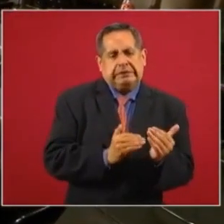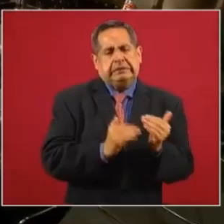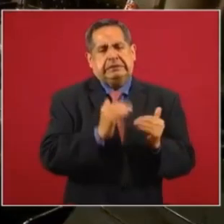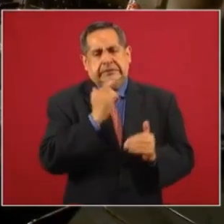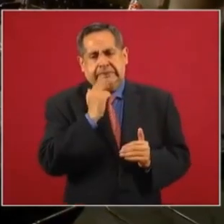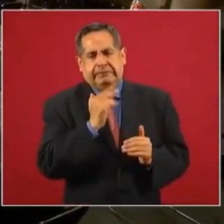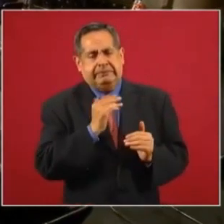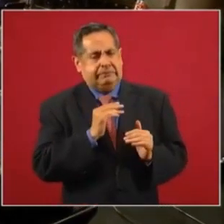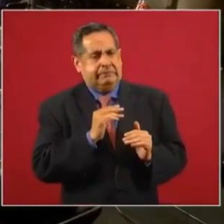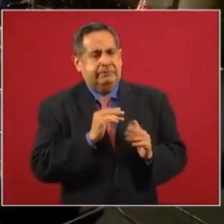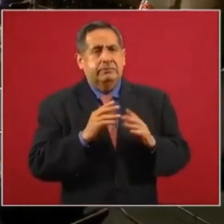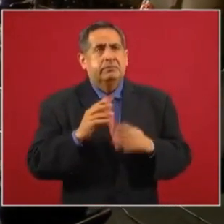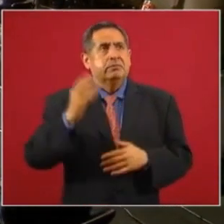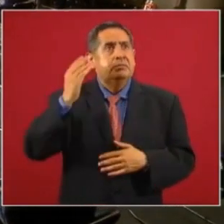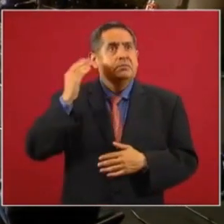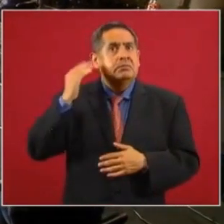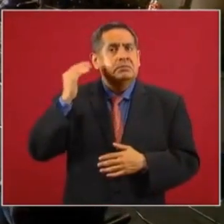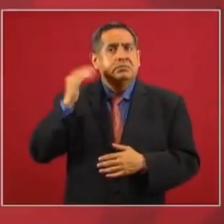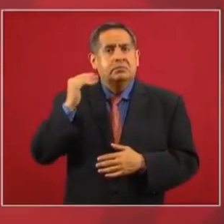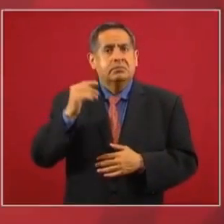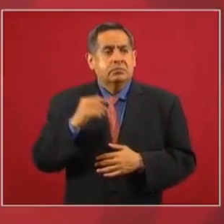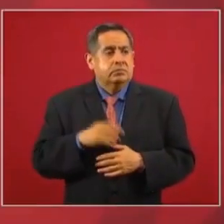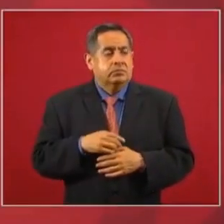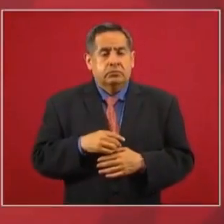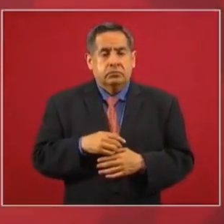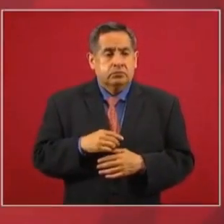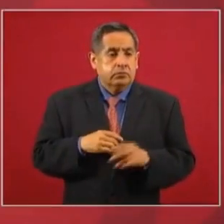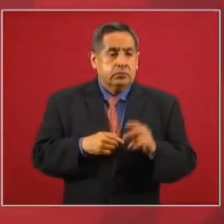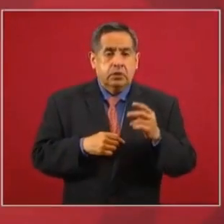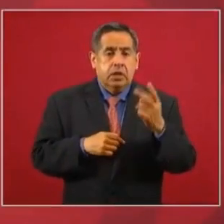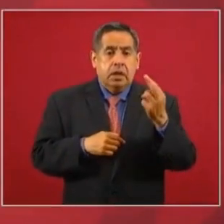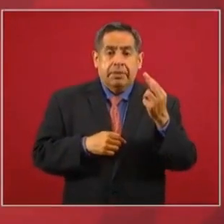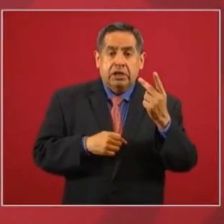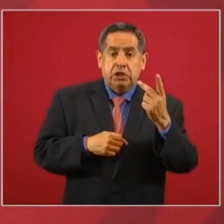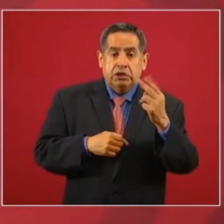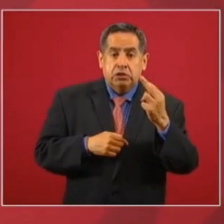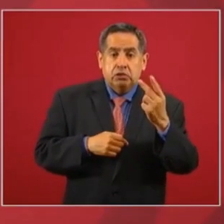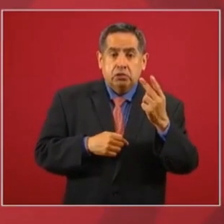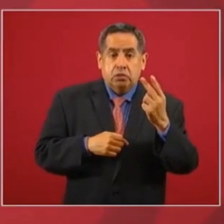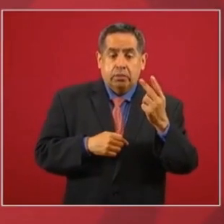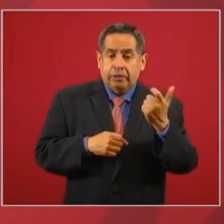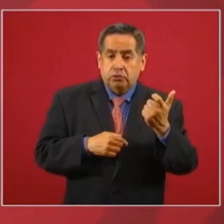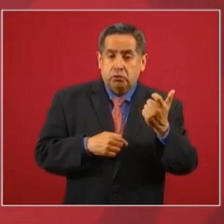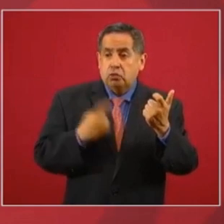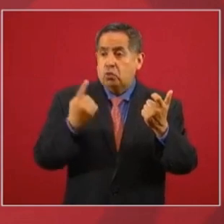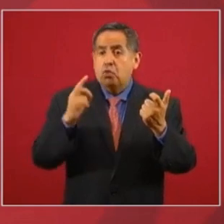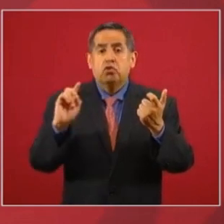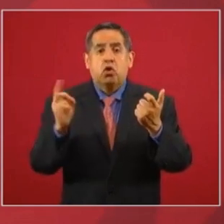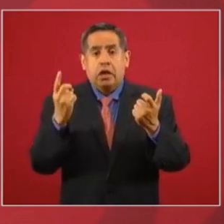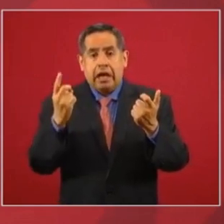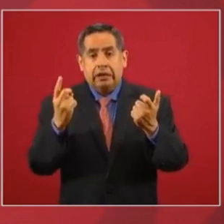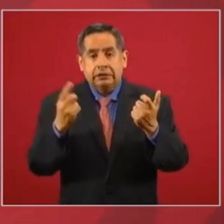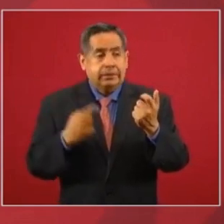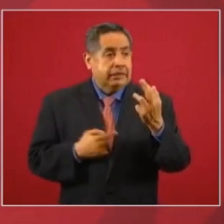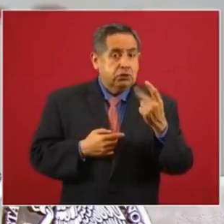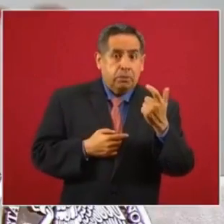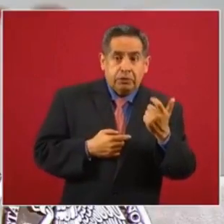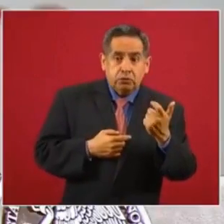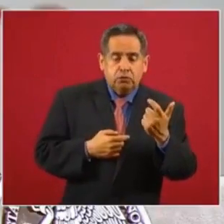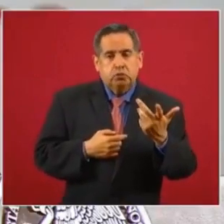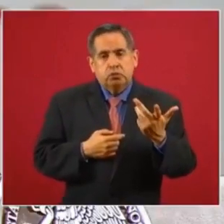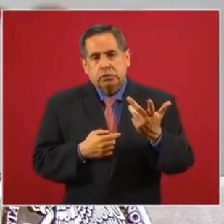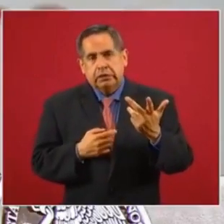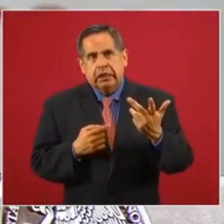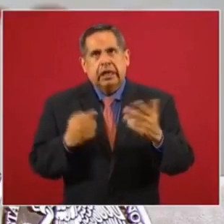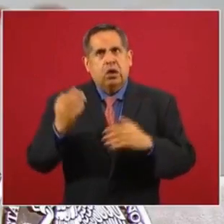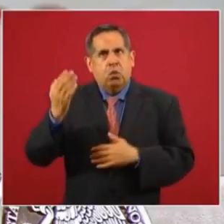estar a 25 pesos, un poco más por dólar. La semana pasada ya